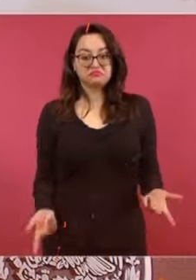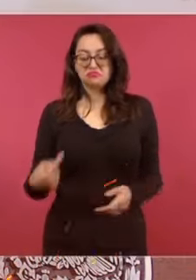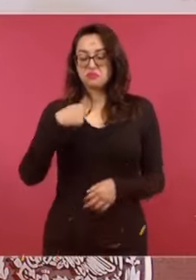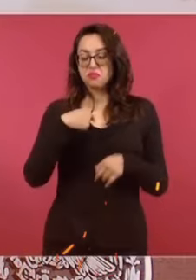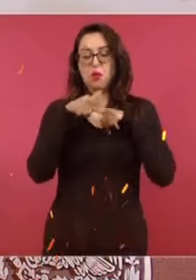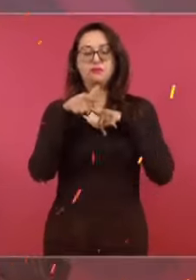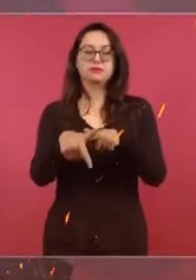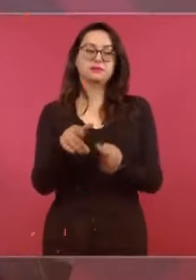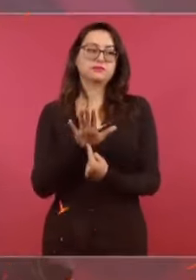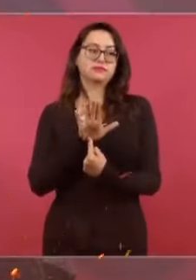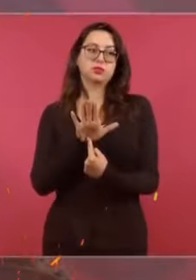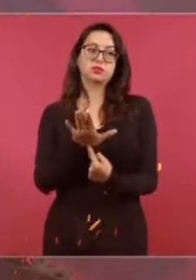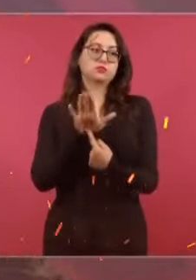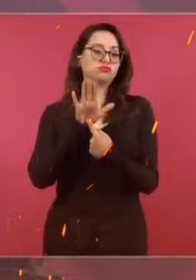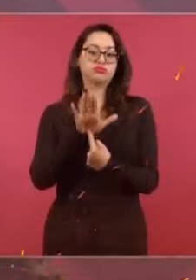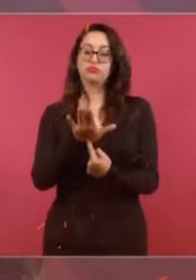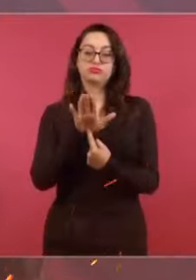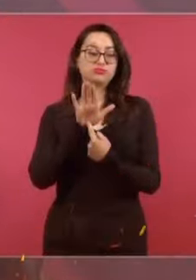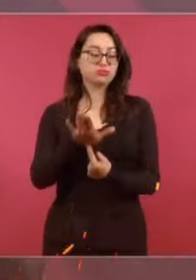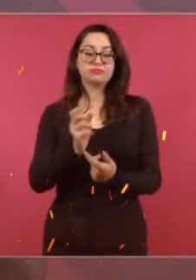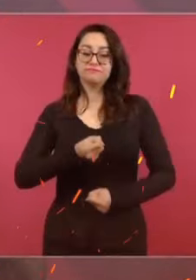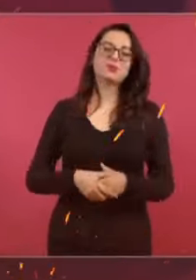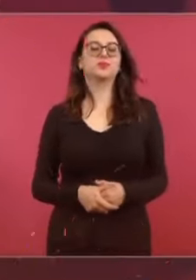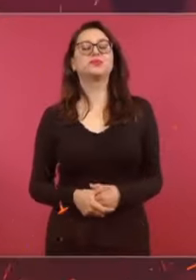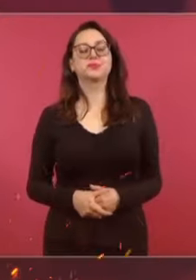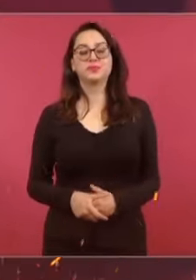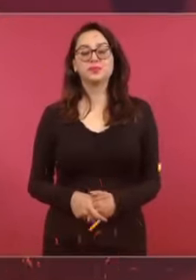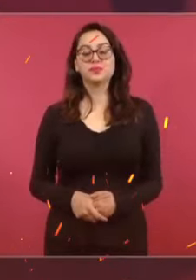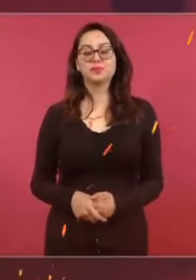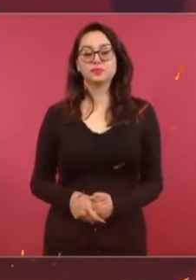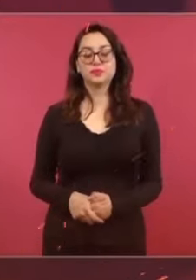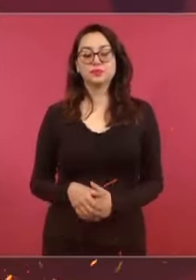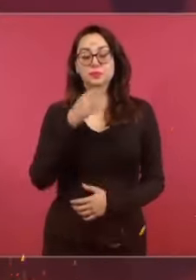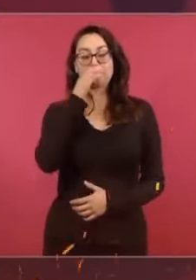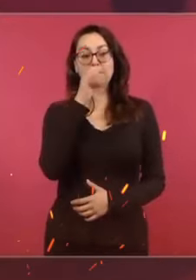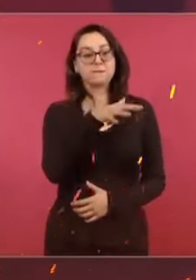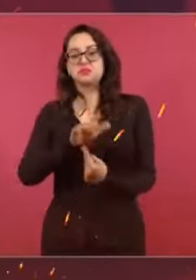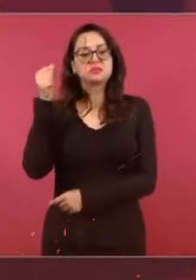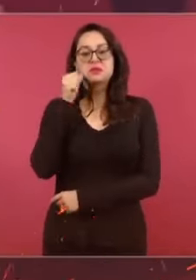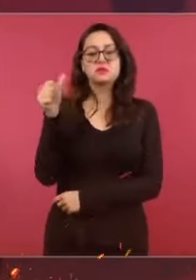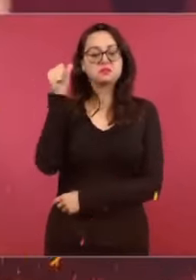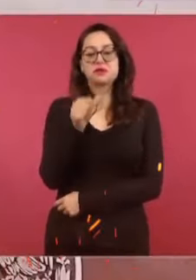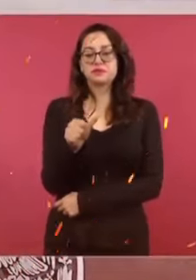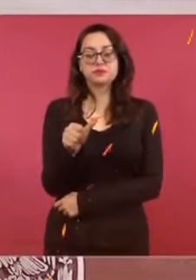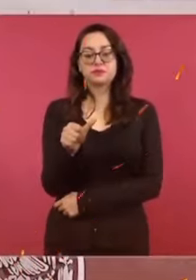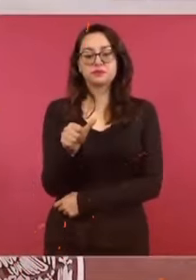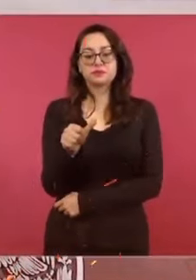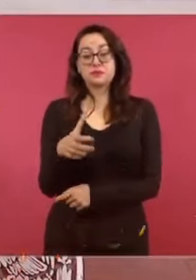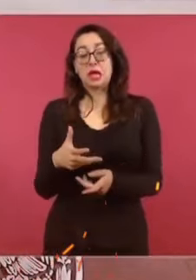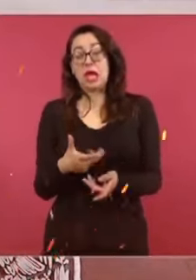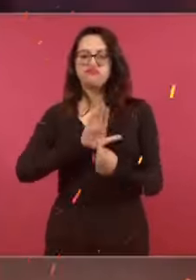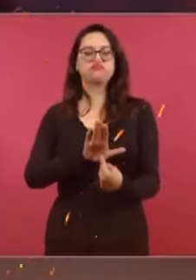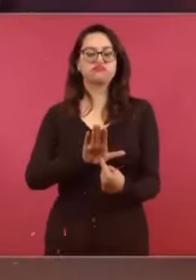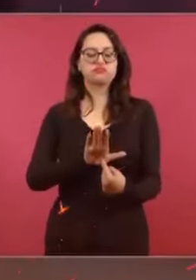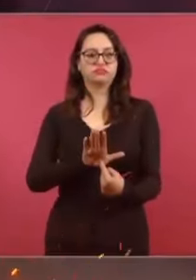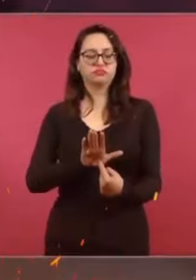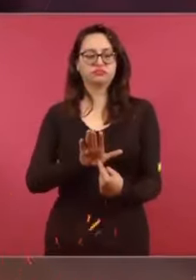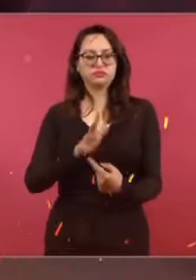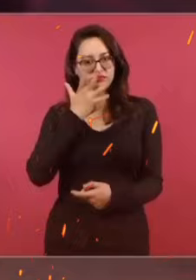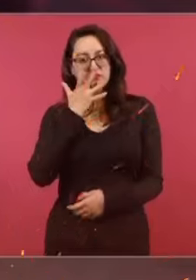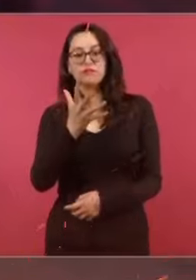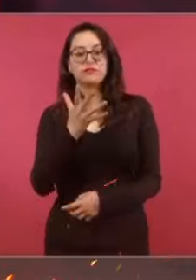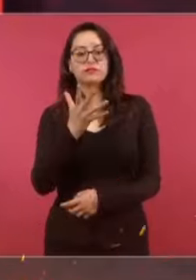como son. Siempre digo lo que pienso. En general, ya basta de medias tintas, de